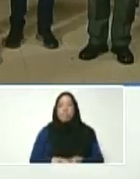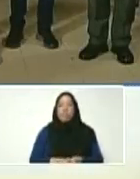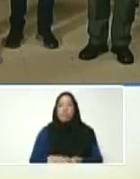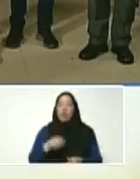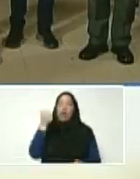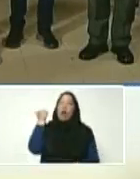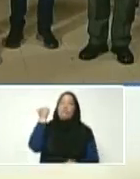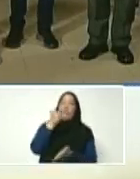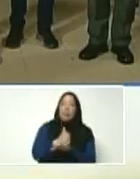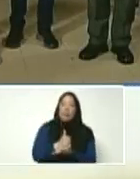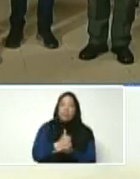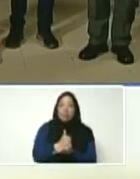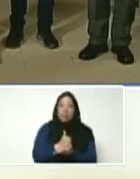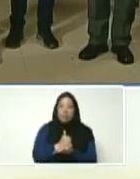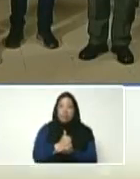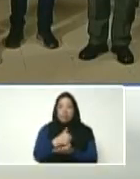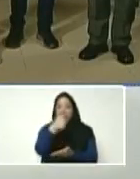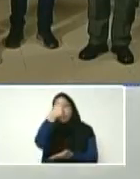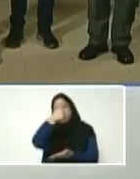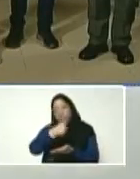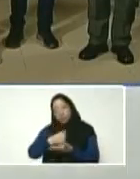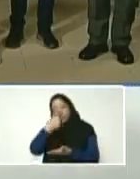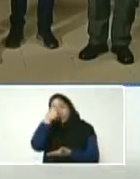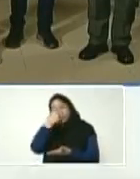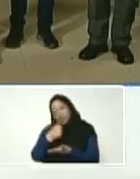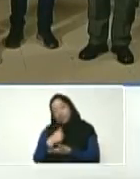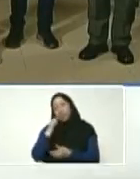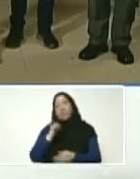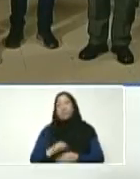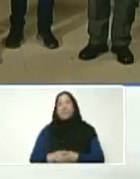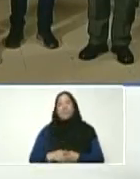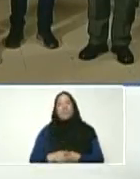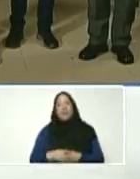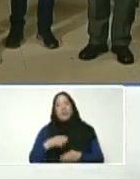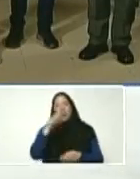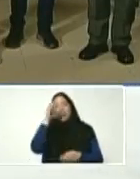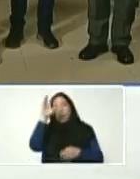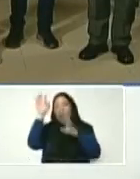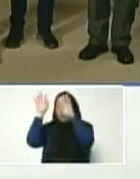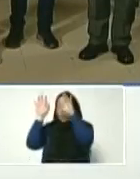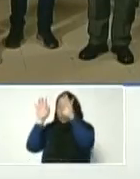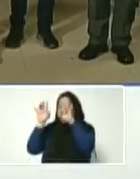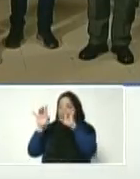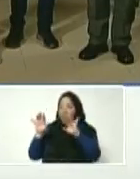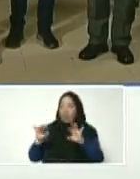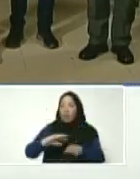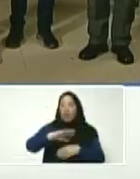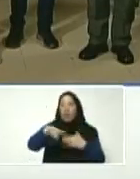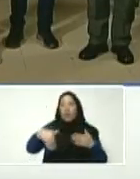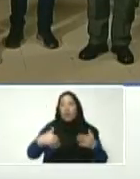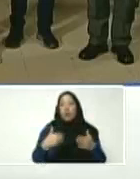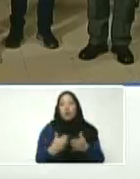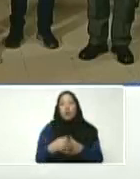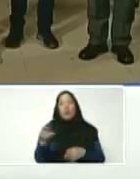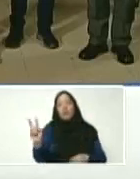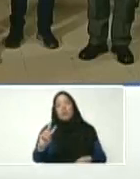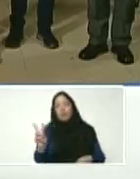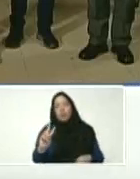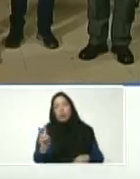Amén. Amén. Amén. Que Dios bendiga a toda Venezuela, que nos bendiga a todos y